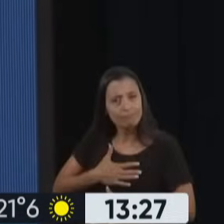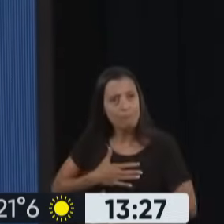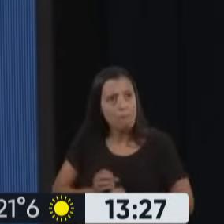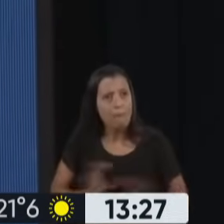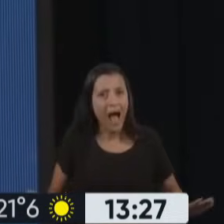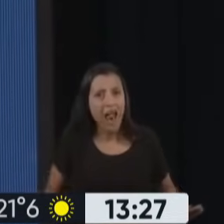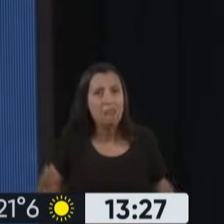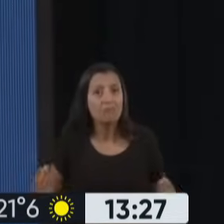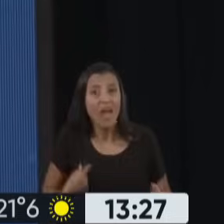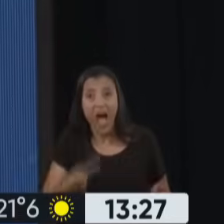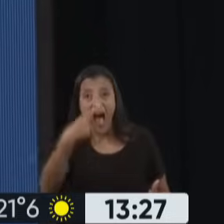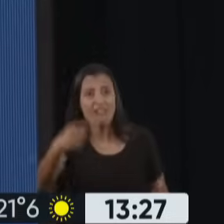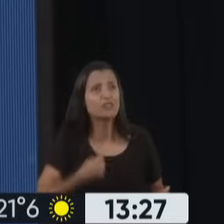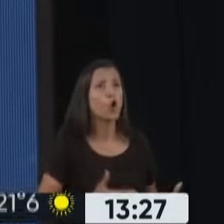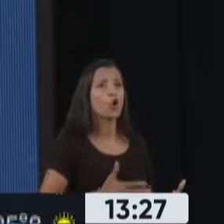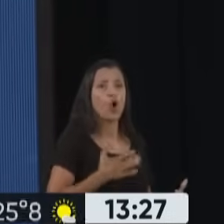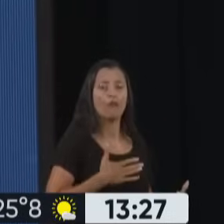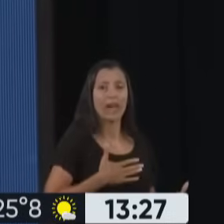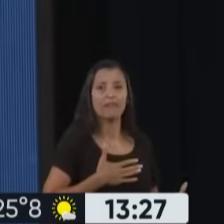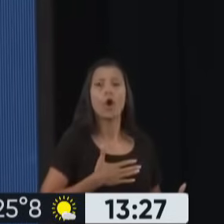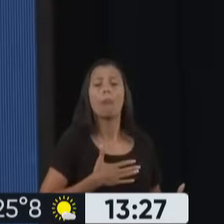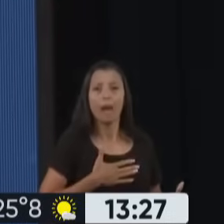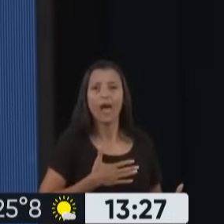nabo, me estoy alegrando con poco.